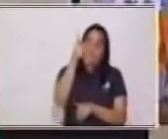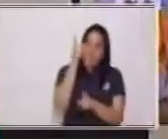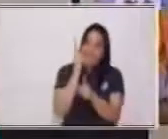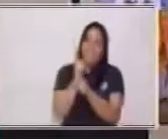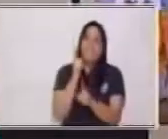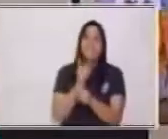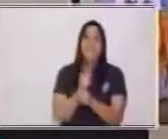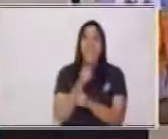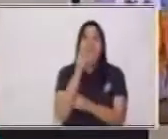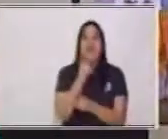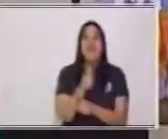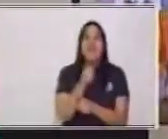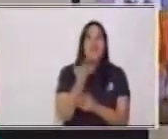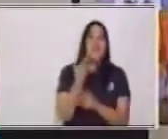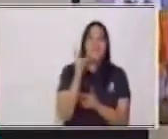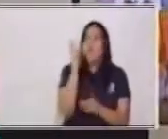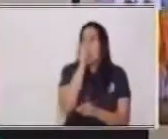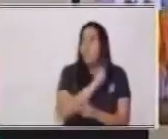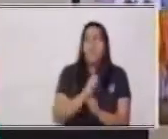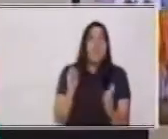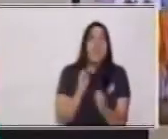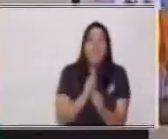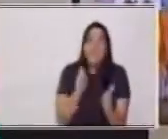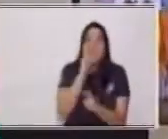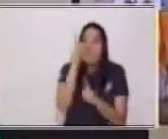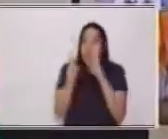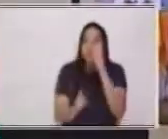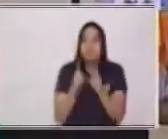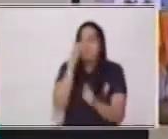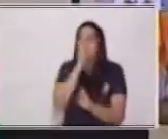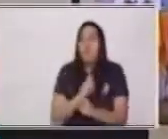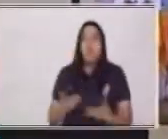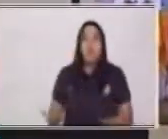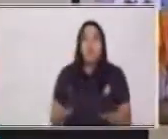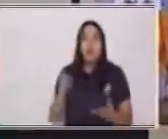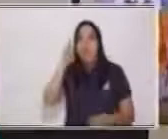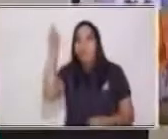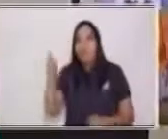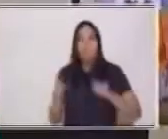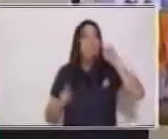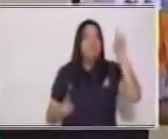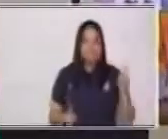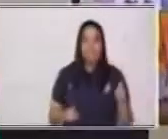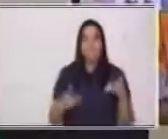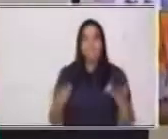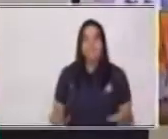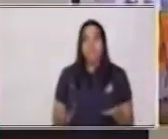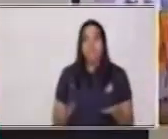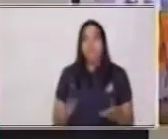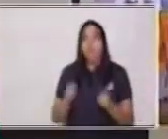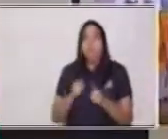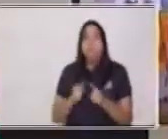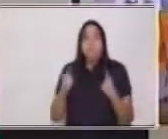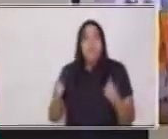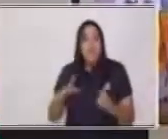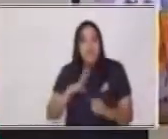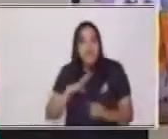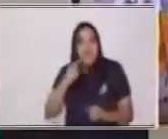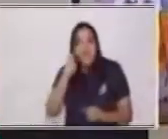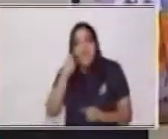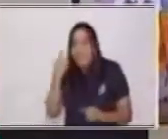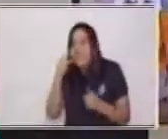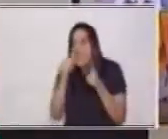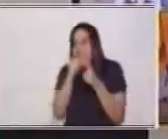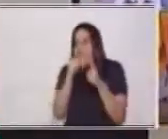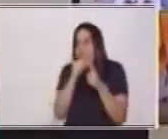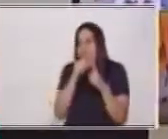una oración interrogativa porque no es una pregunta. Entonces, como tiene la palabra no,